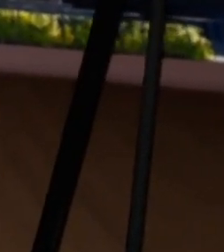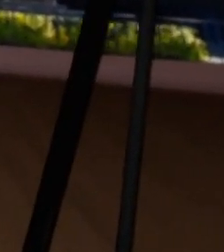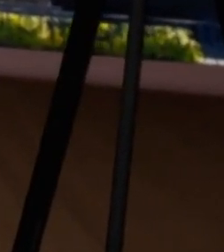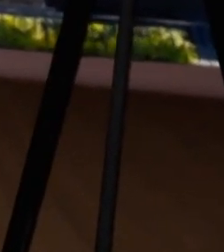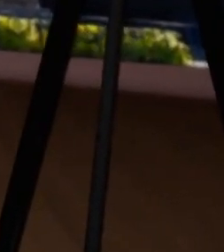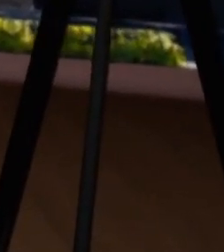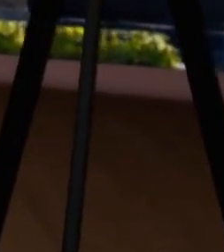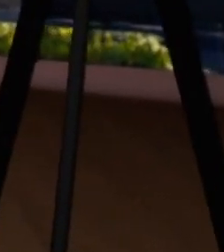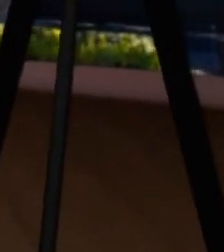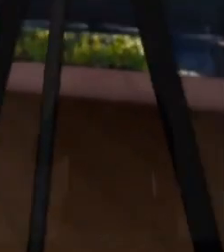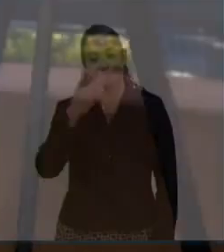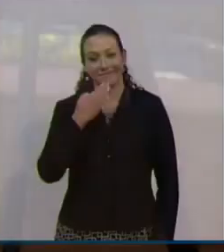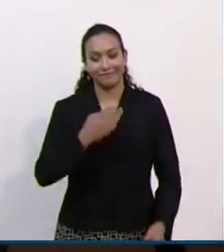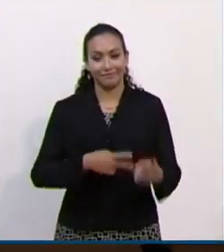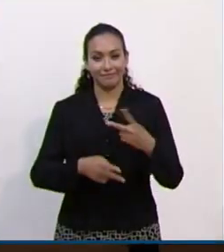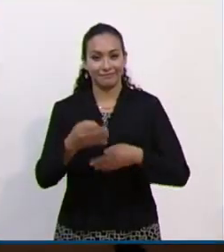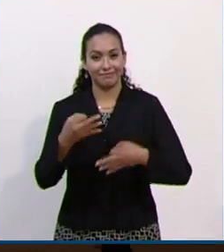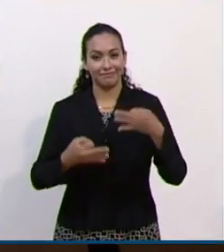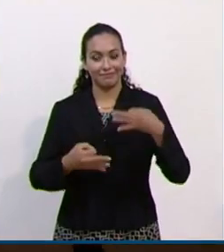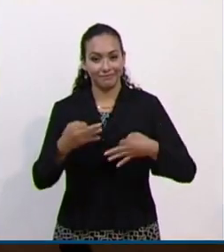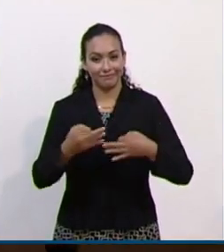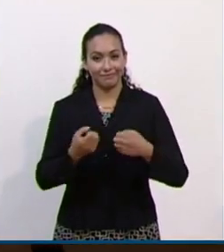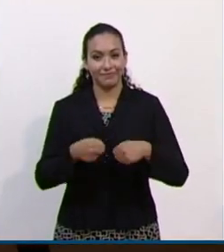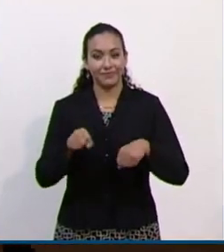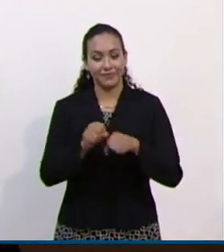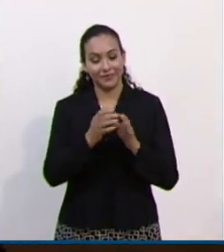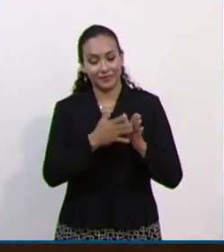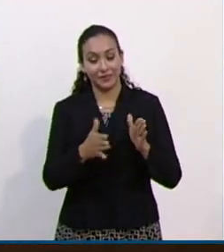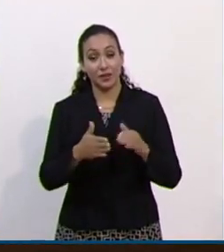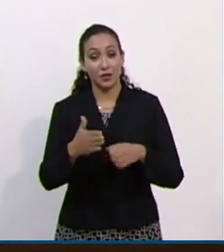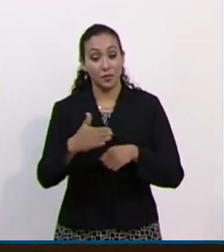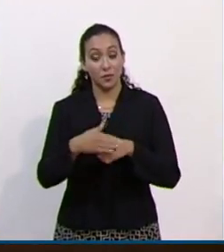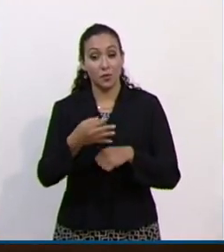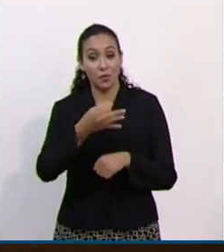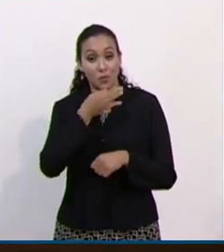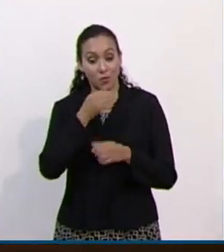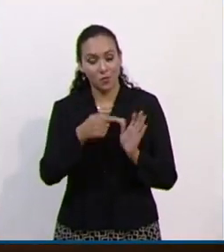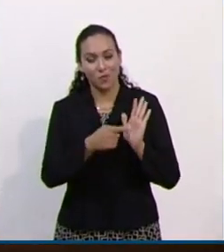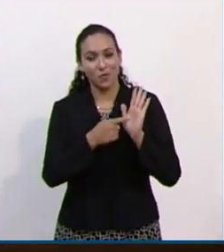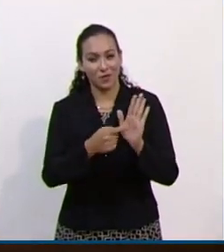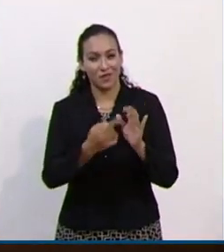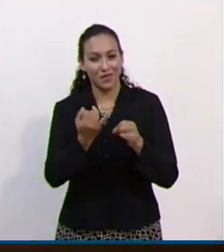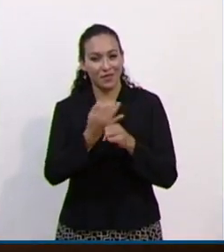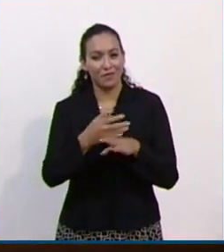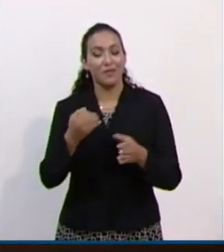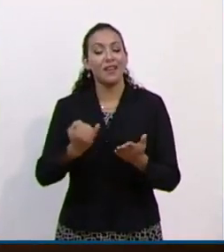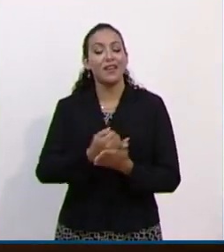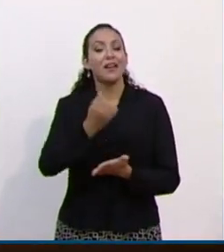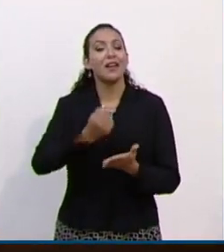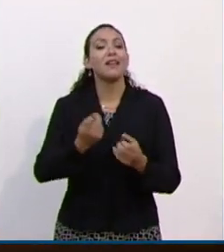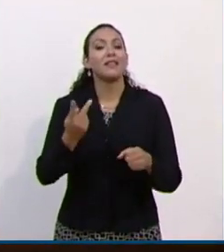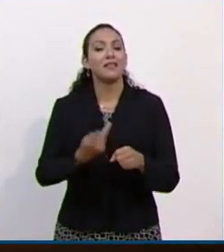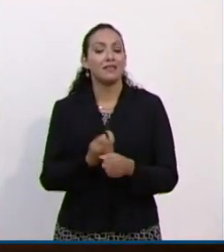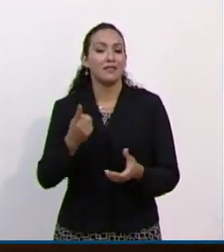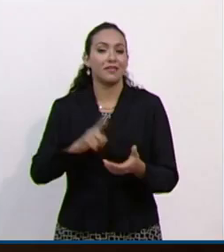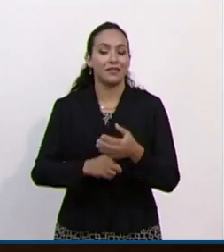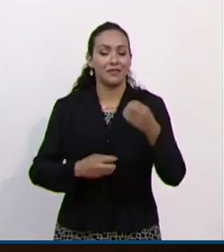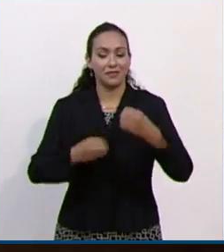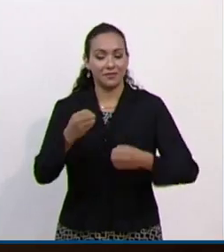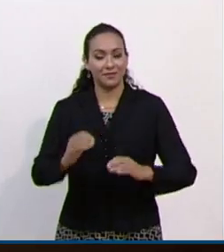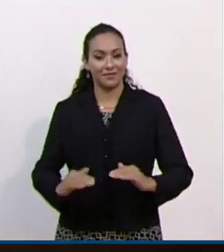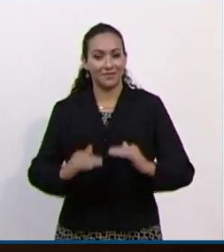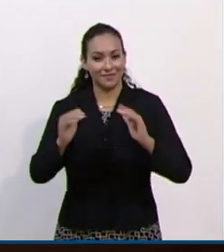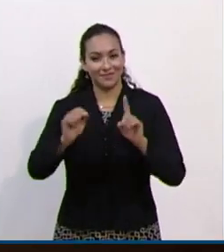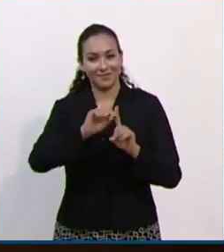Bienvenidos a Semanario Judicial. Soy Laura Murillo y en los próximos minutos le daremos cuenta de las sentencias más relevantes de la Suprema Corte en